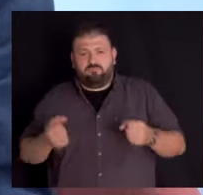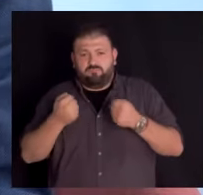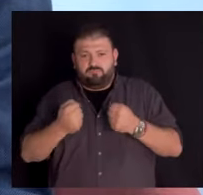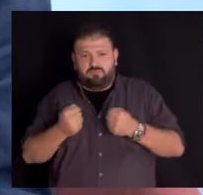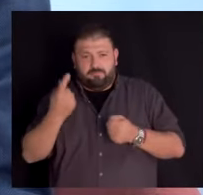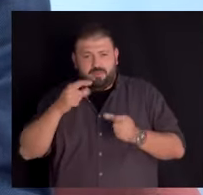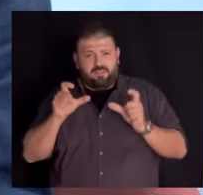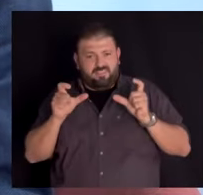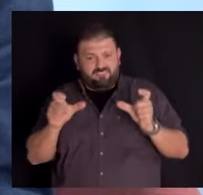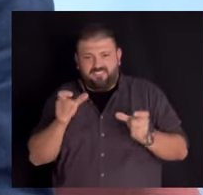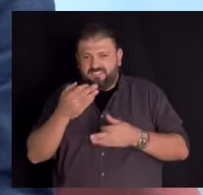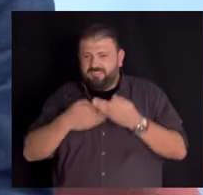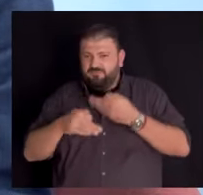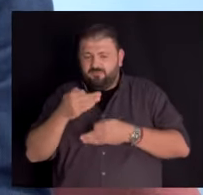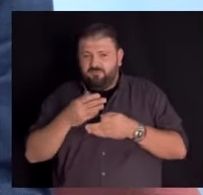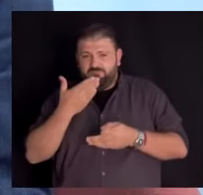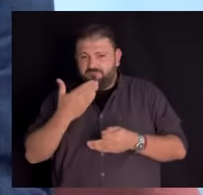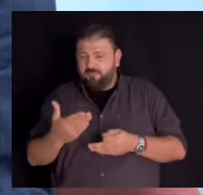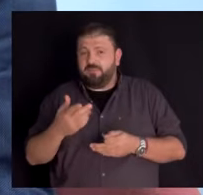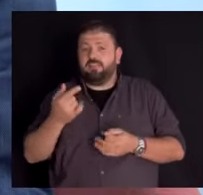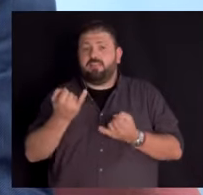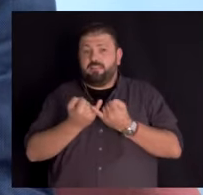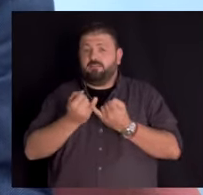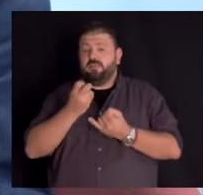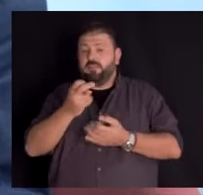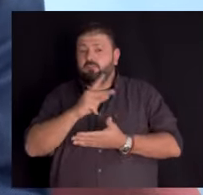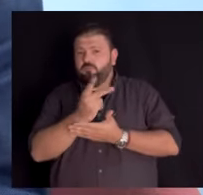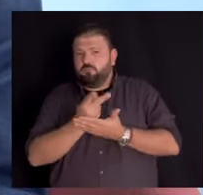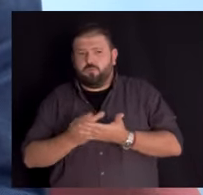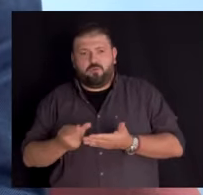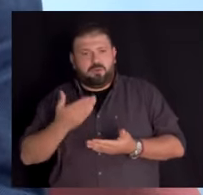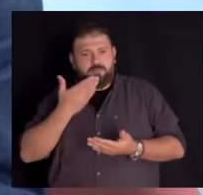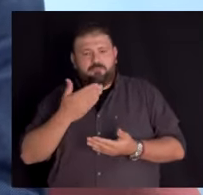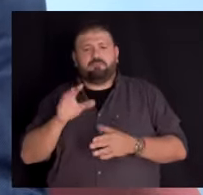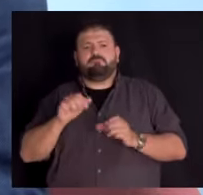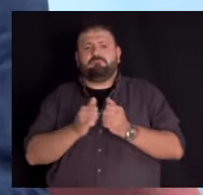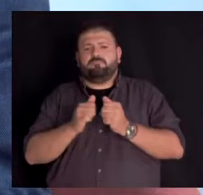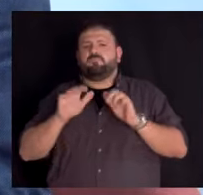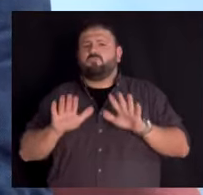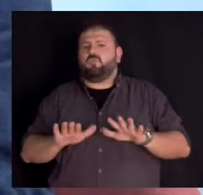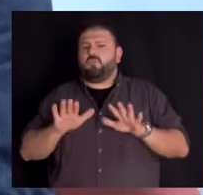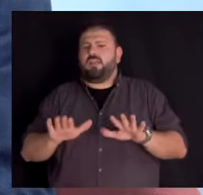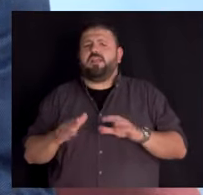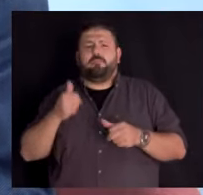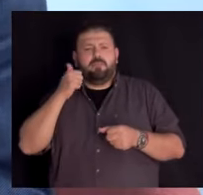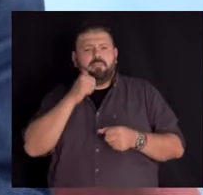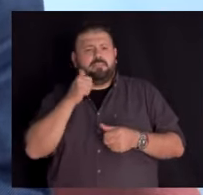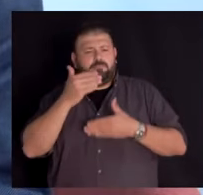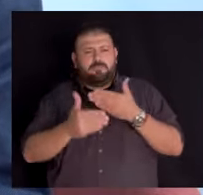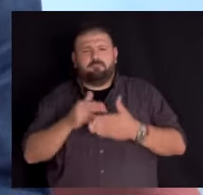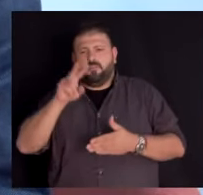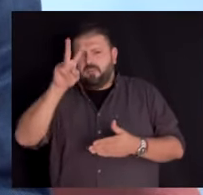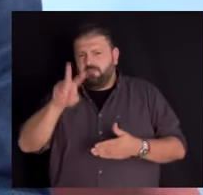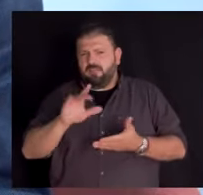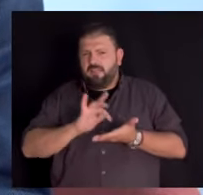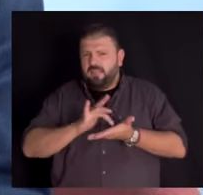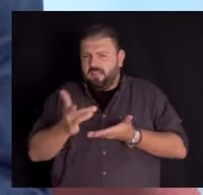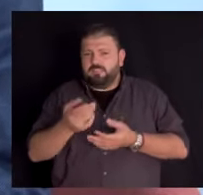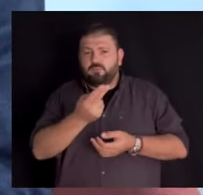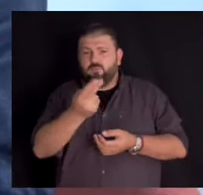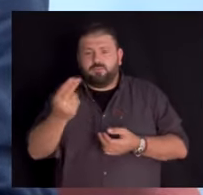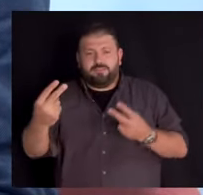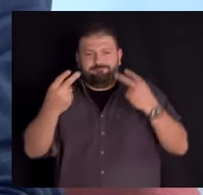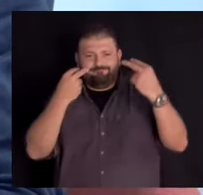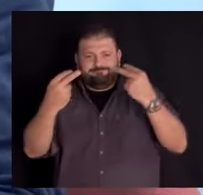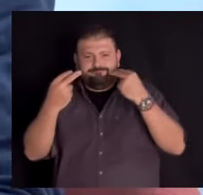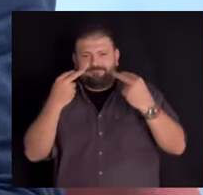Yo creo que este es un programa que va a haber que estarlo analizando con calma. De todas maneras, pues ahí está. Muchísimas gracias por la participación.